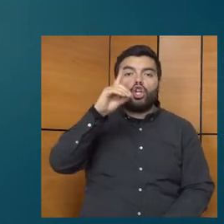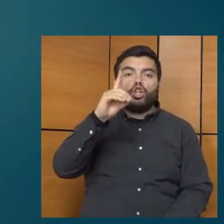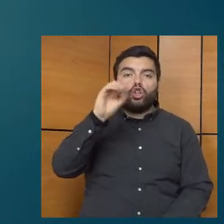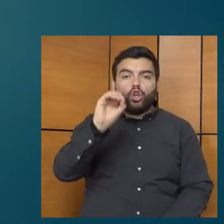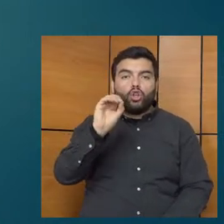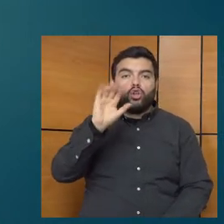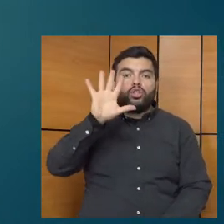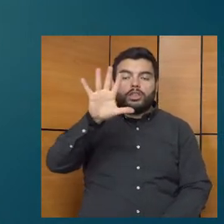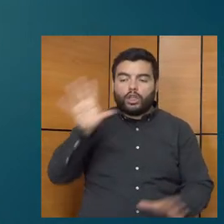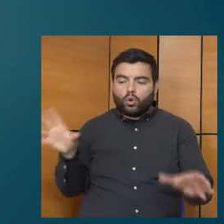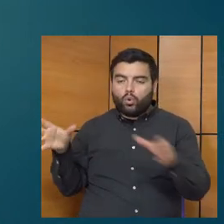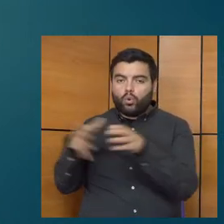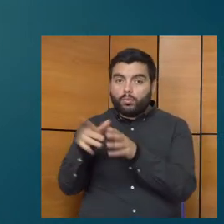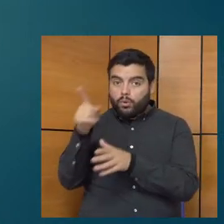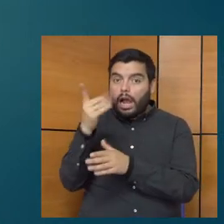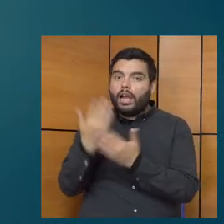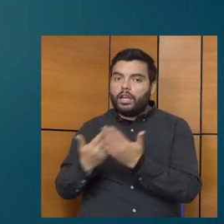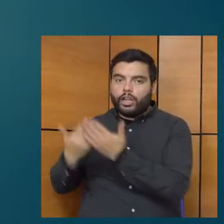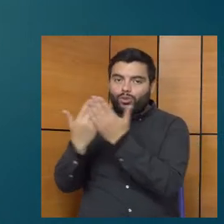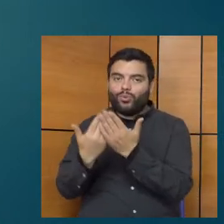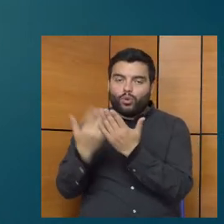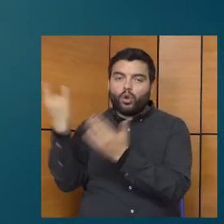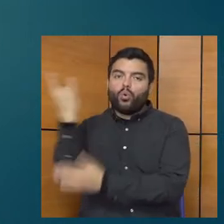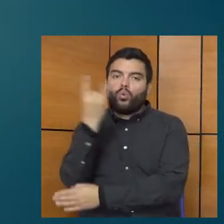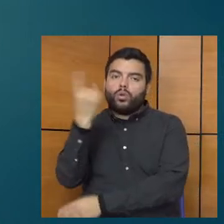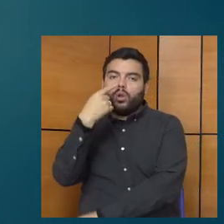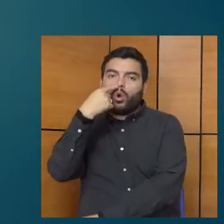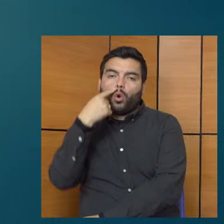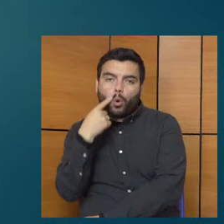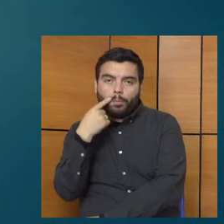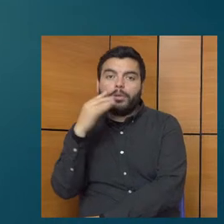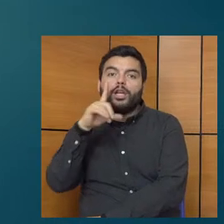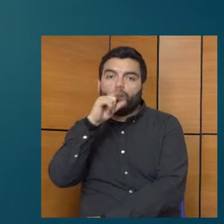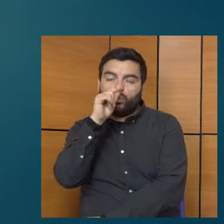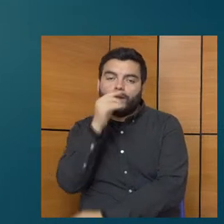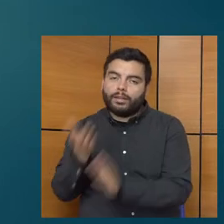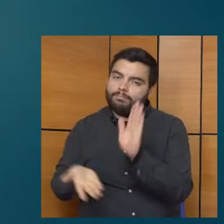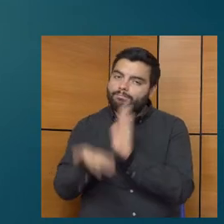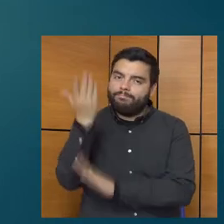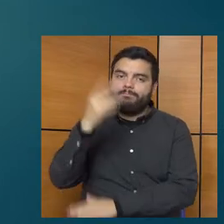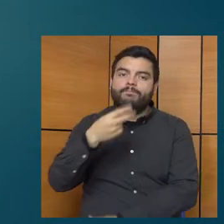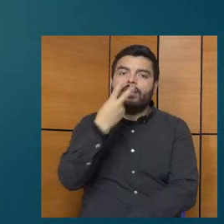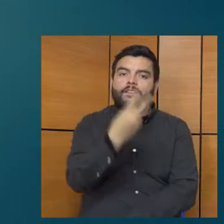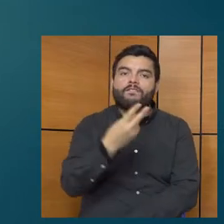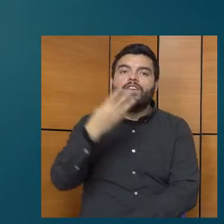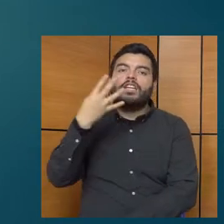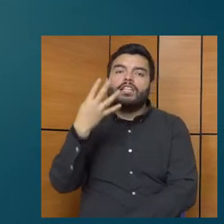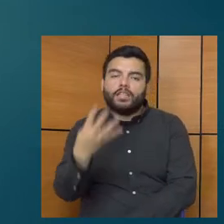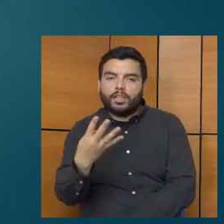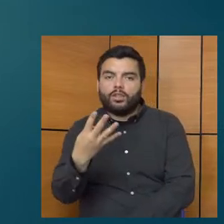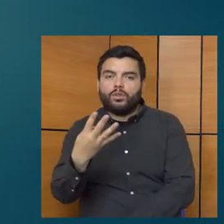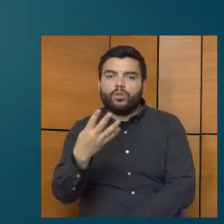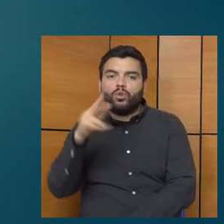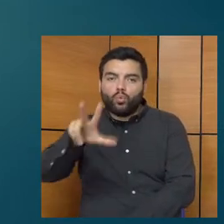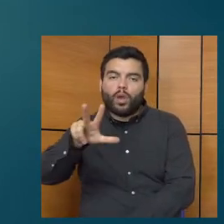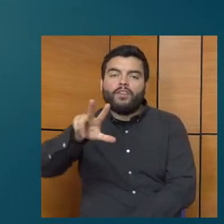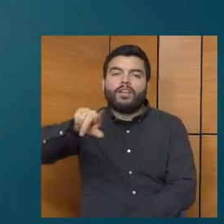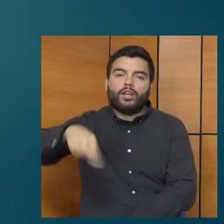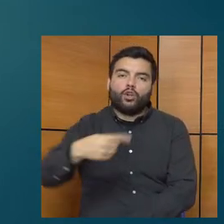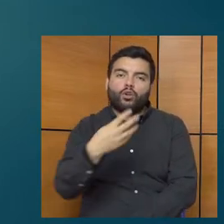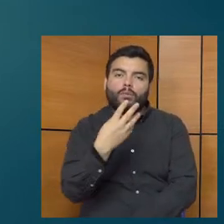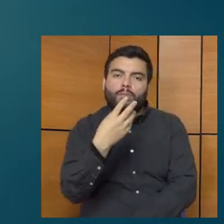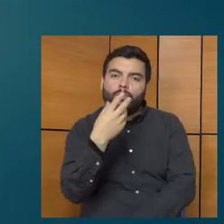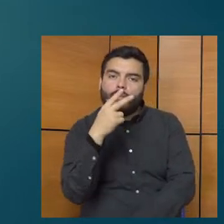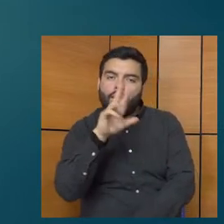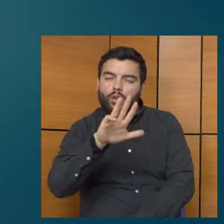donde son personas con estudios universitarios y hombres. Aquí el uso de Twitter es del 29,3%, que es el grupo que más